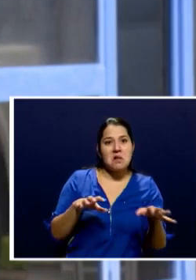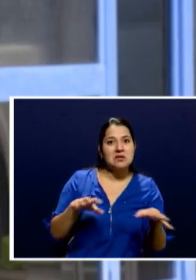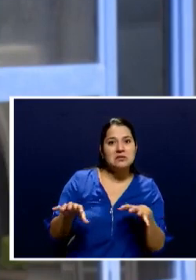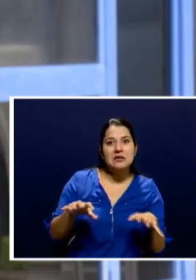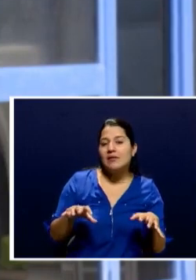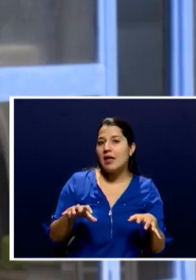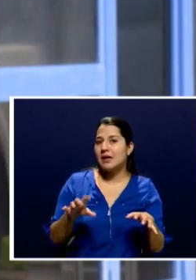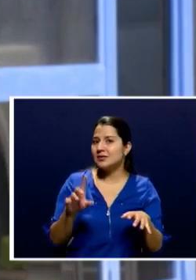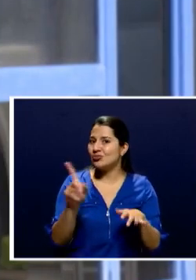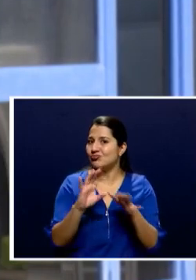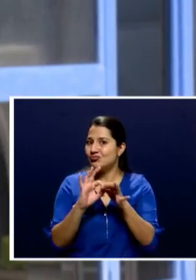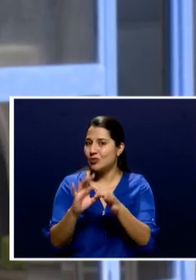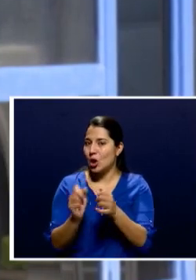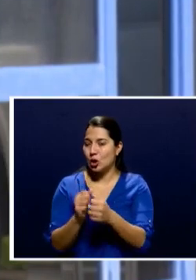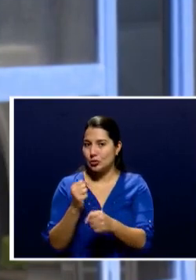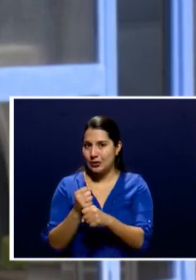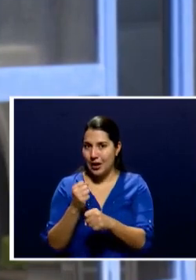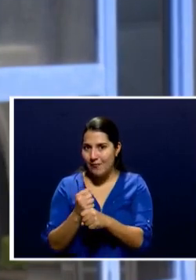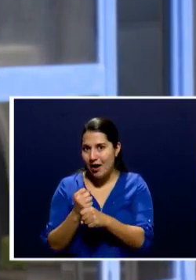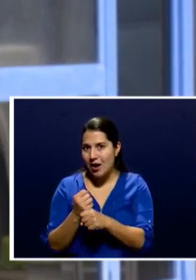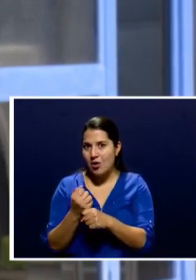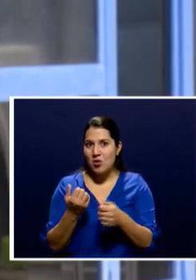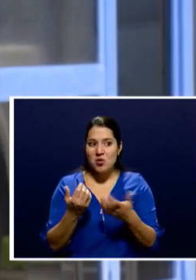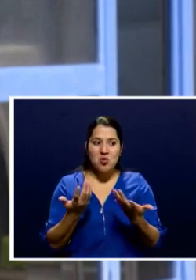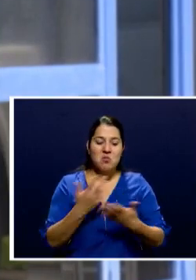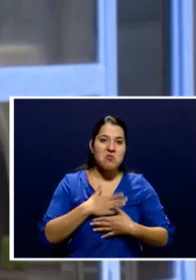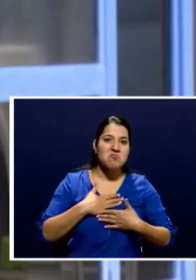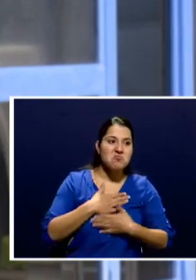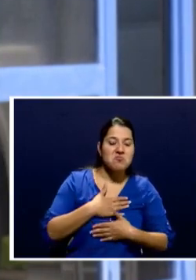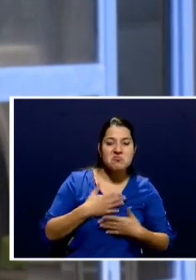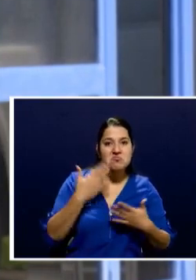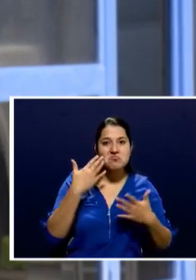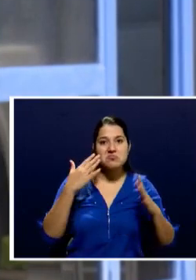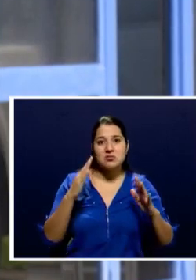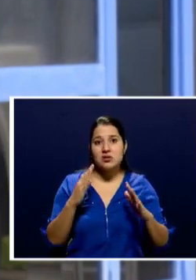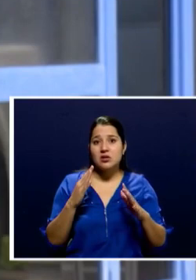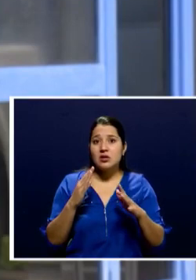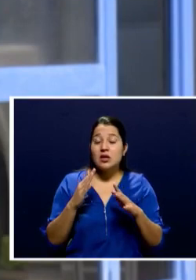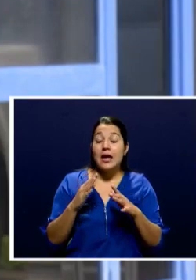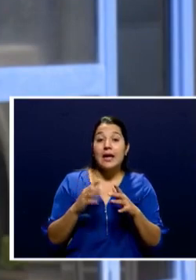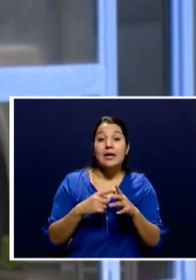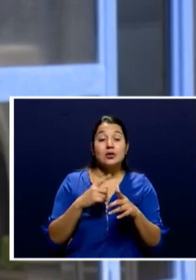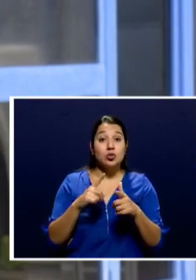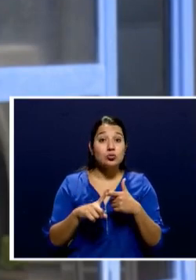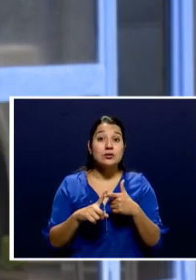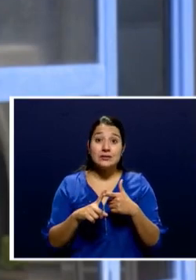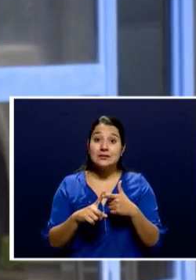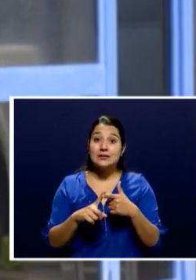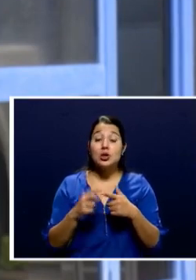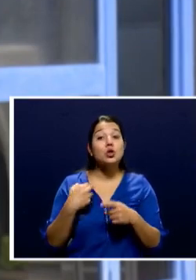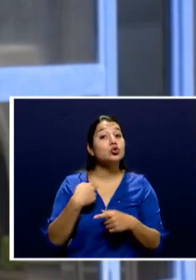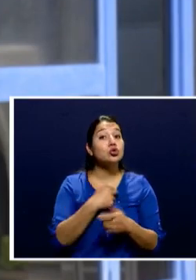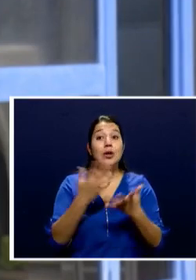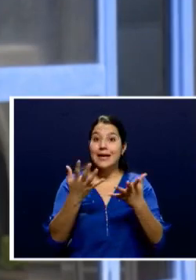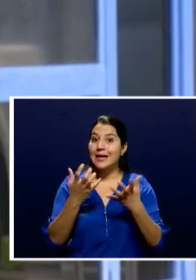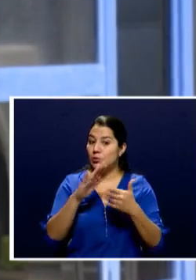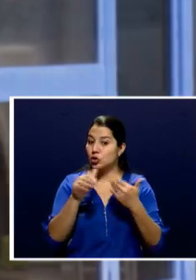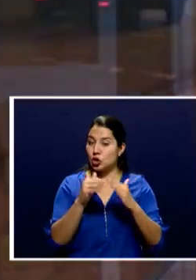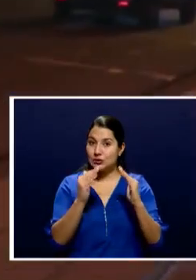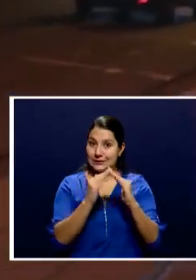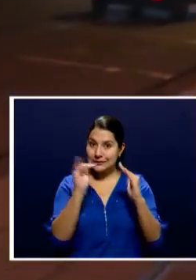a situaciones laborales, que tienen que ver con cuestiones de recreación, movilización o incluso hasta delictivas. Y entonces la idea es que todo el mundo esté en su